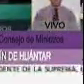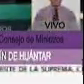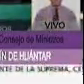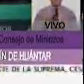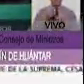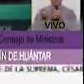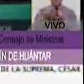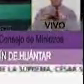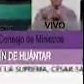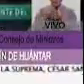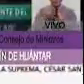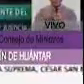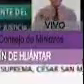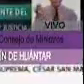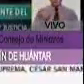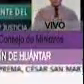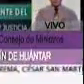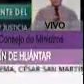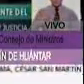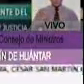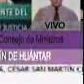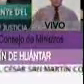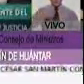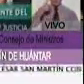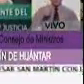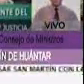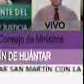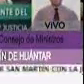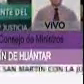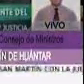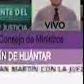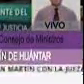Como ha señalado el presidente del Consejo de Ministros,